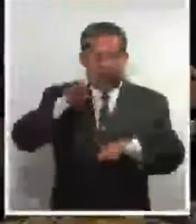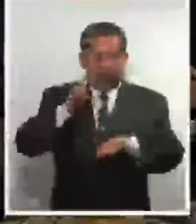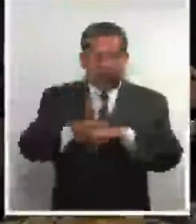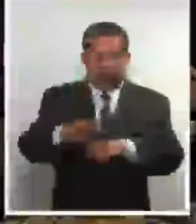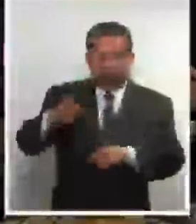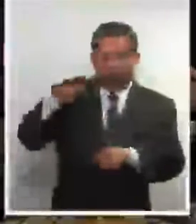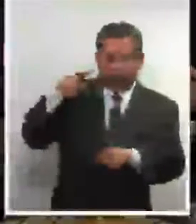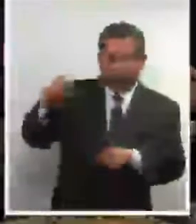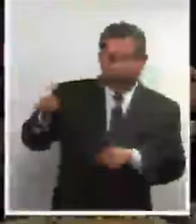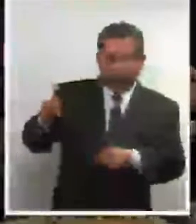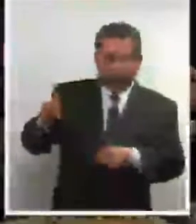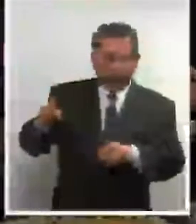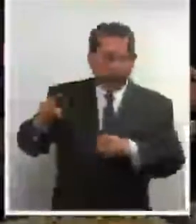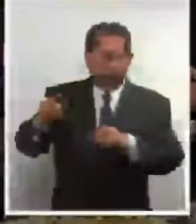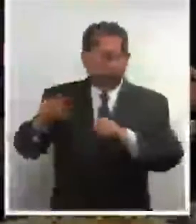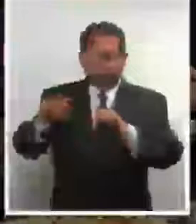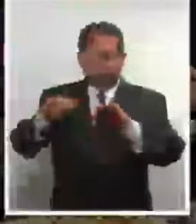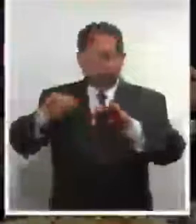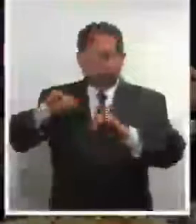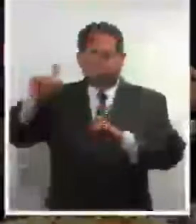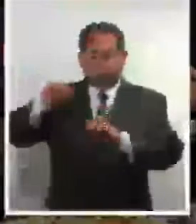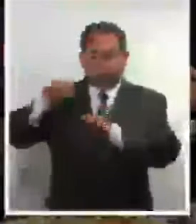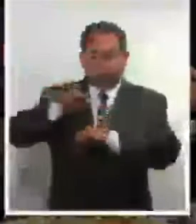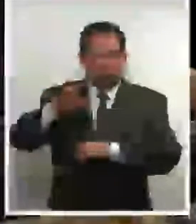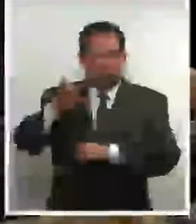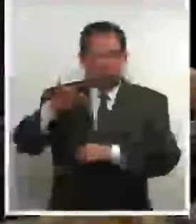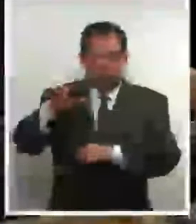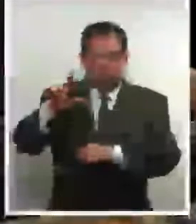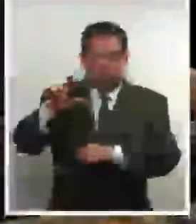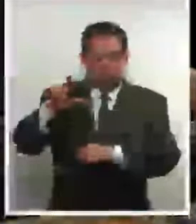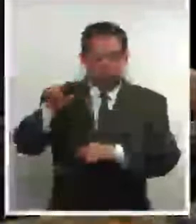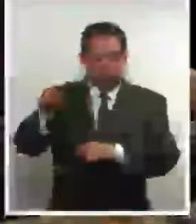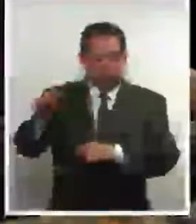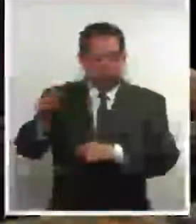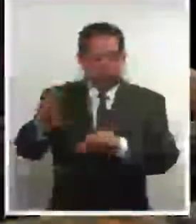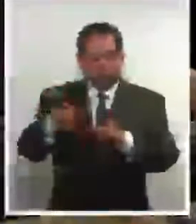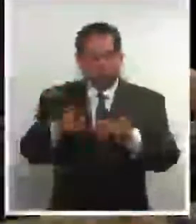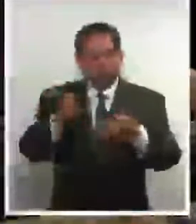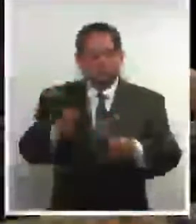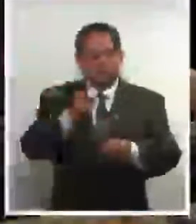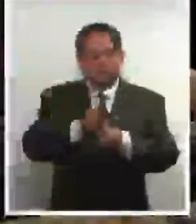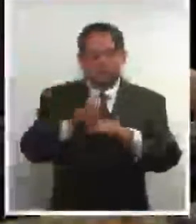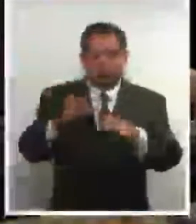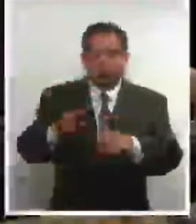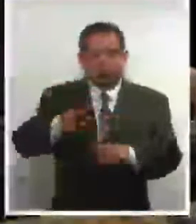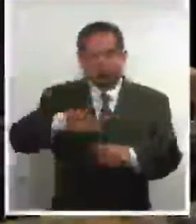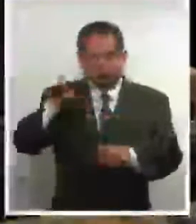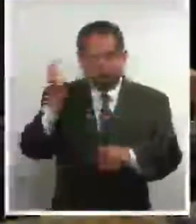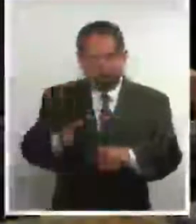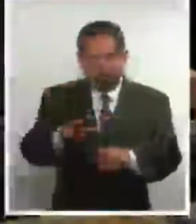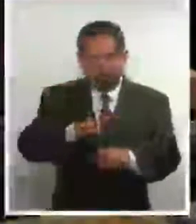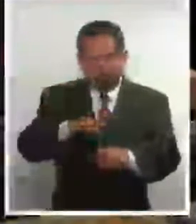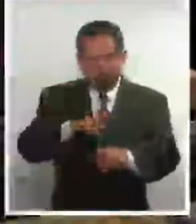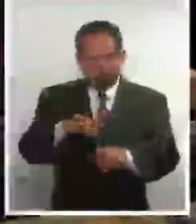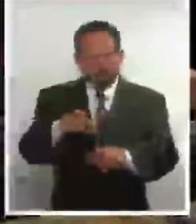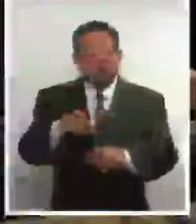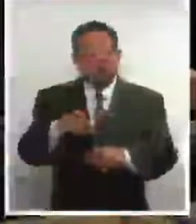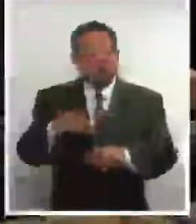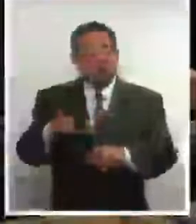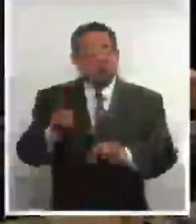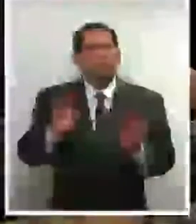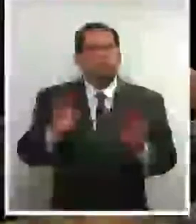exclusiva de las autoridades civiles y está la seguridad pública, es cierto que está, no